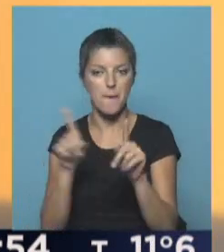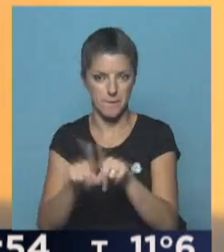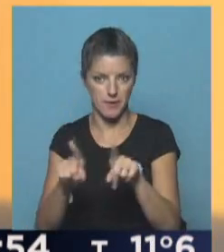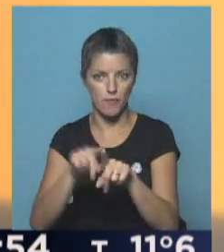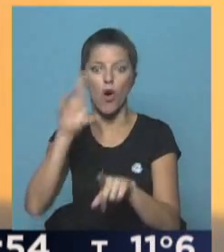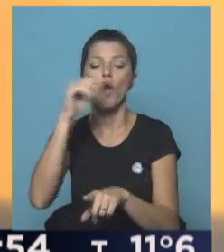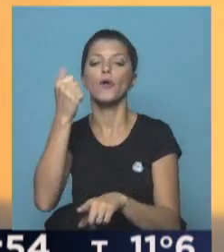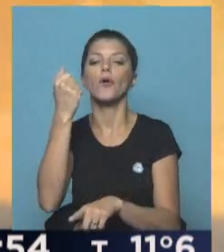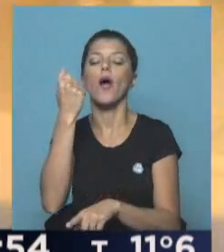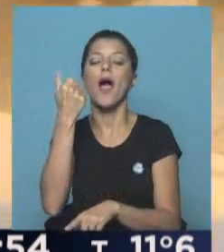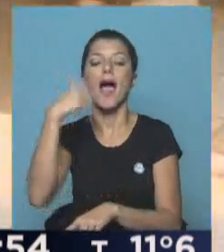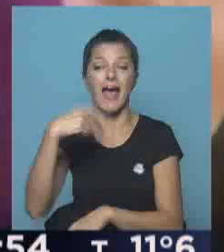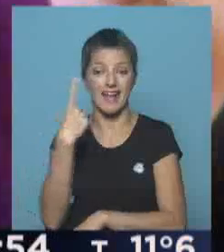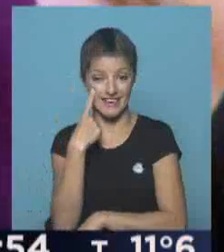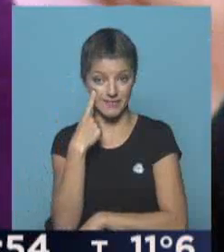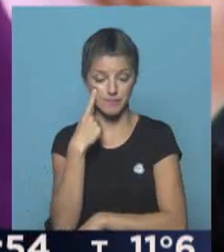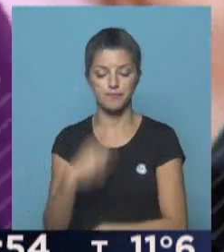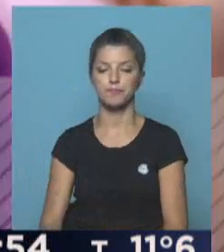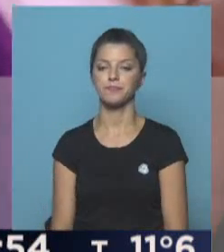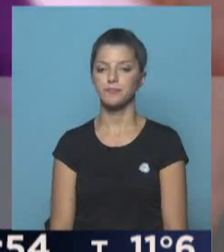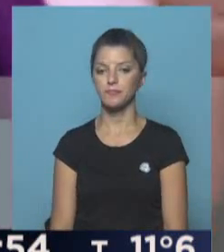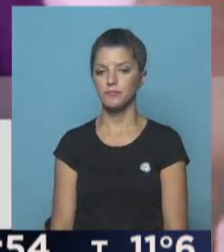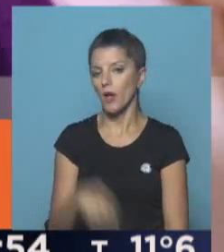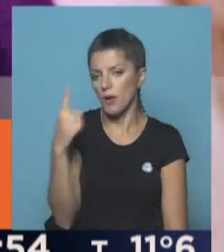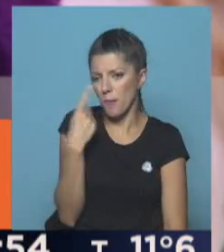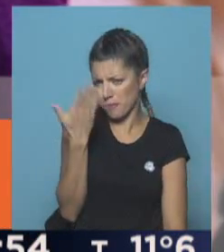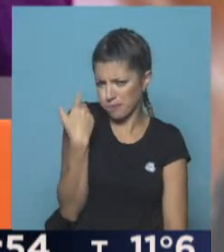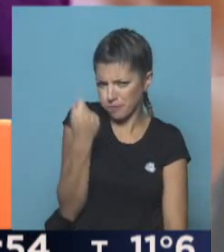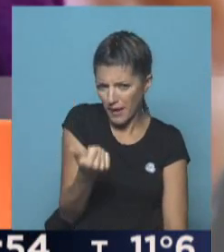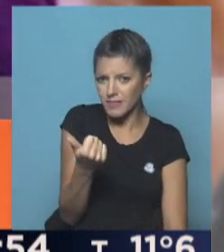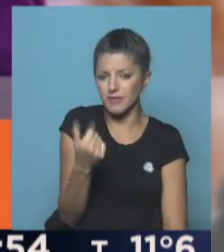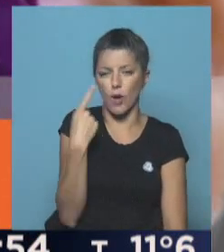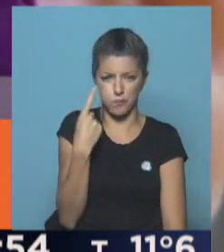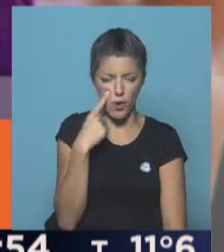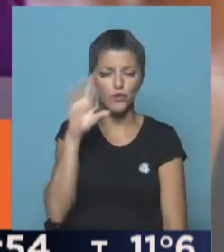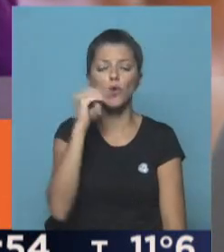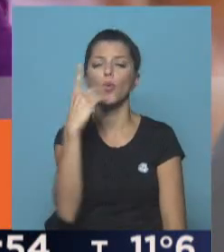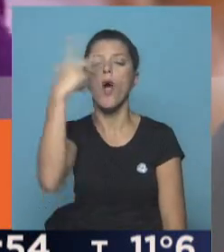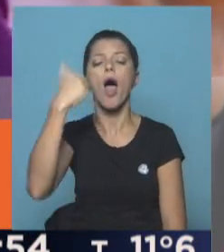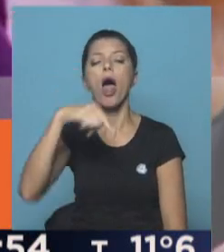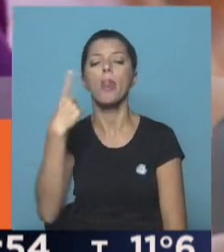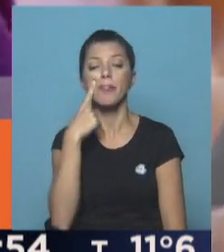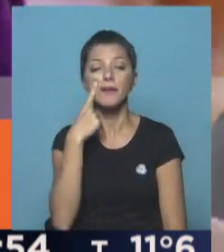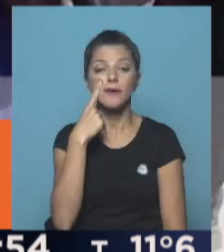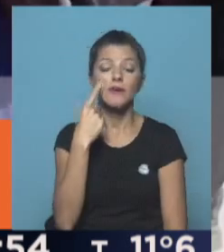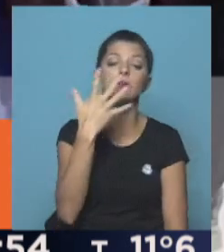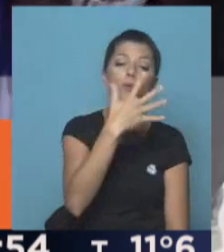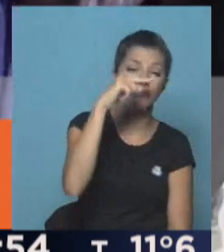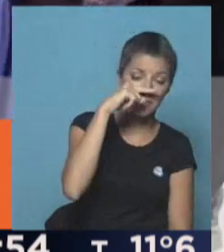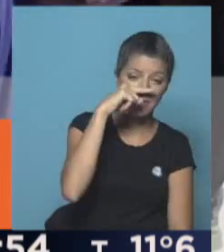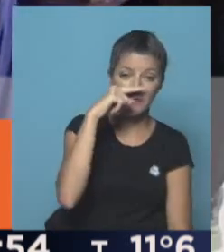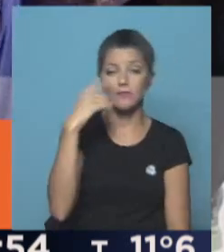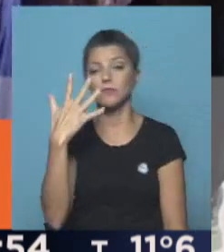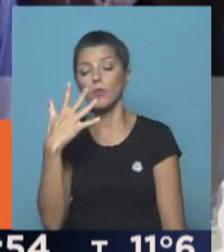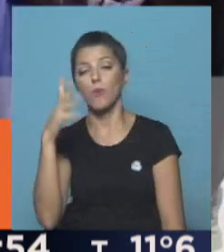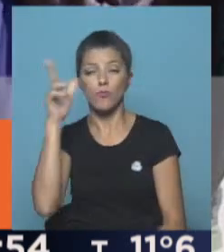éstas es el resultado de estas elecciones se conoce ahora hace instantes nada más 57 58 por ciento más o menos es lo